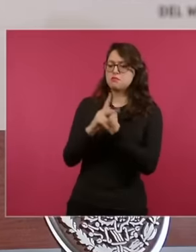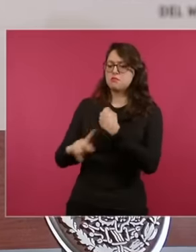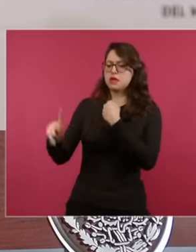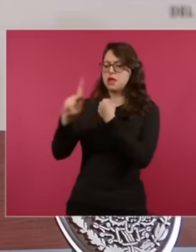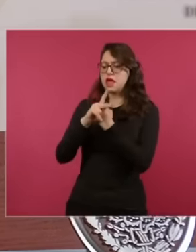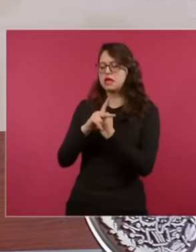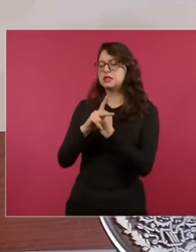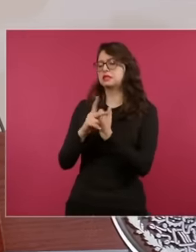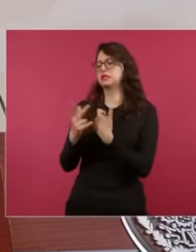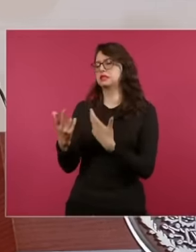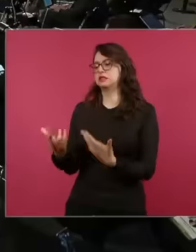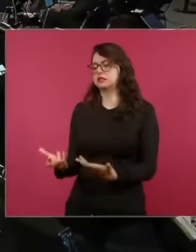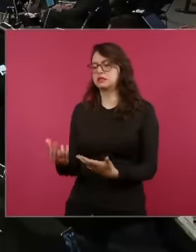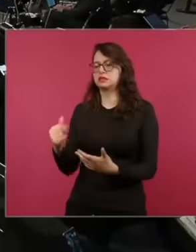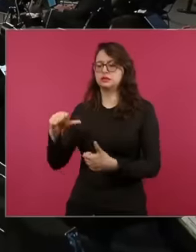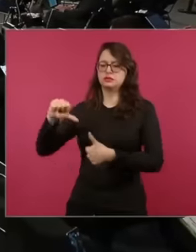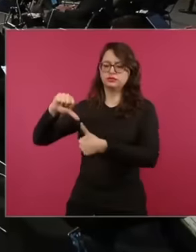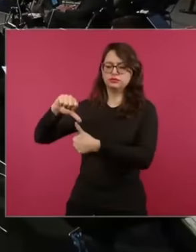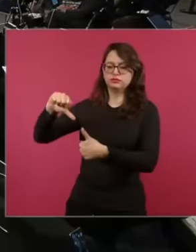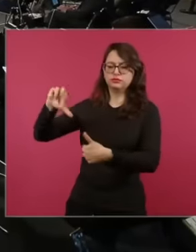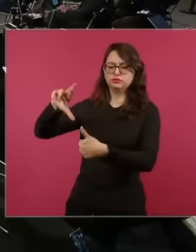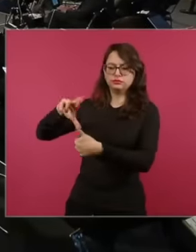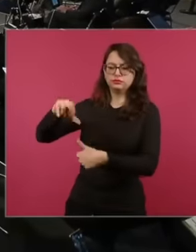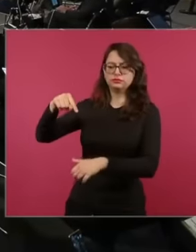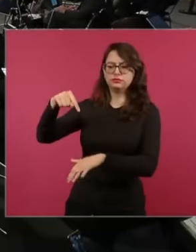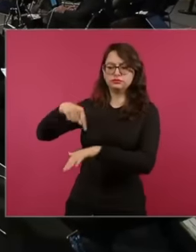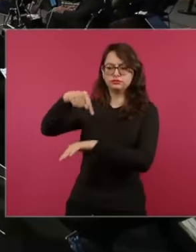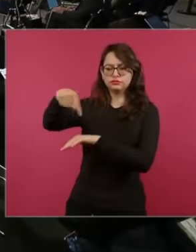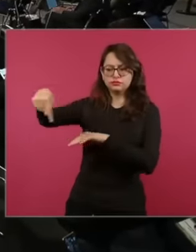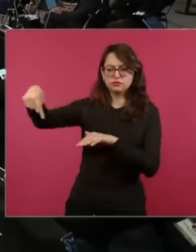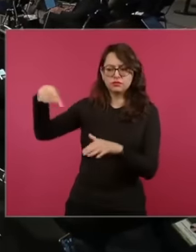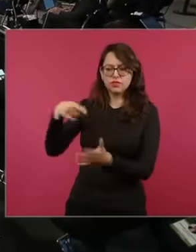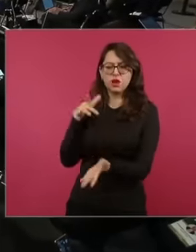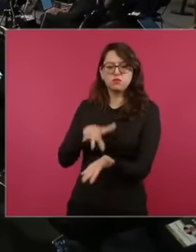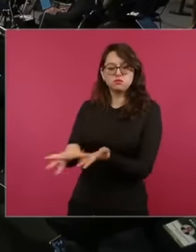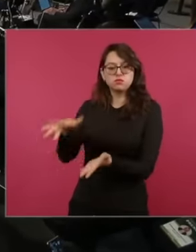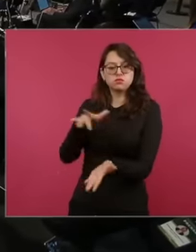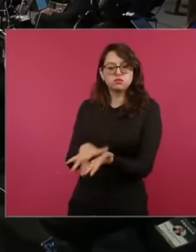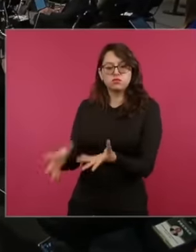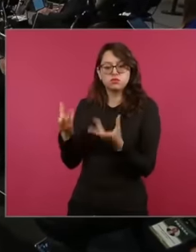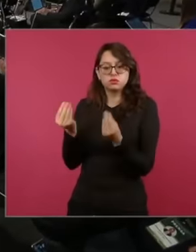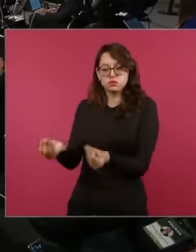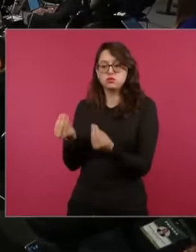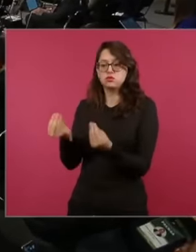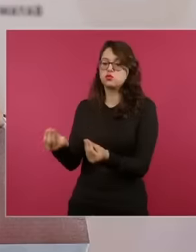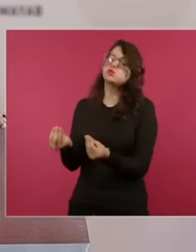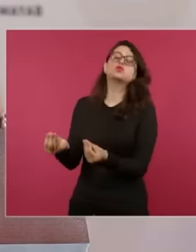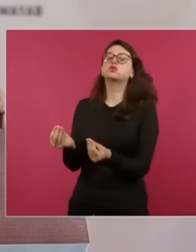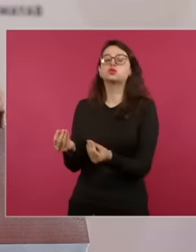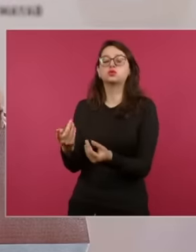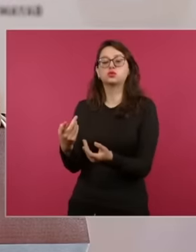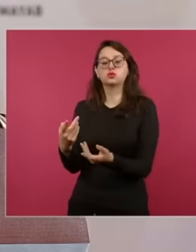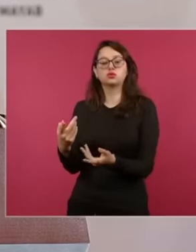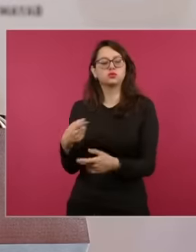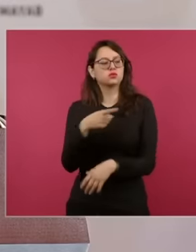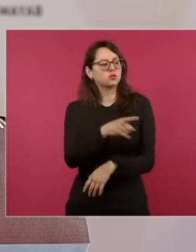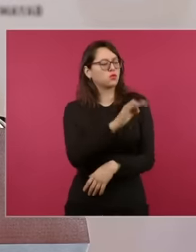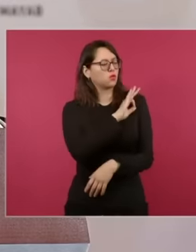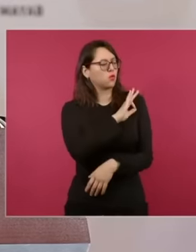más. Si vemos la última gráfica, a ver si te la